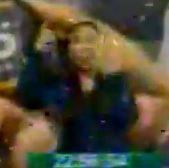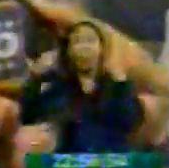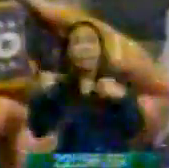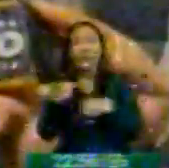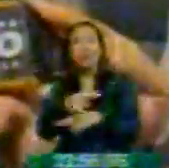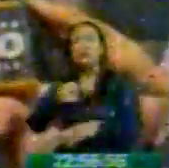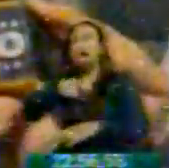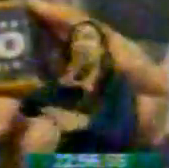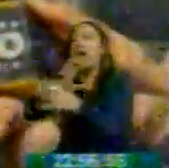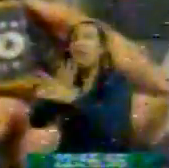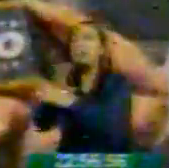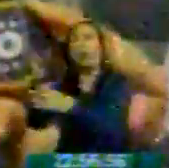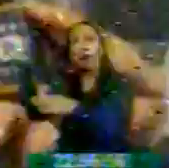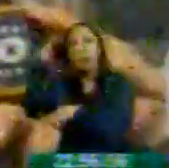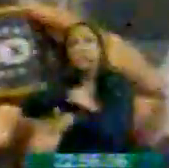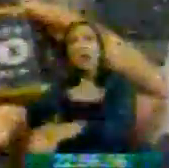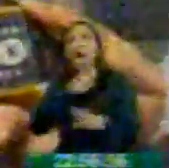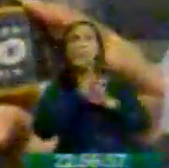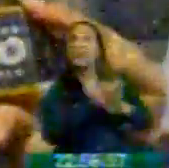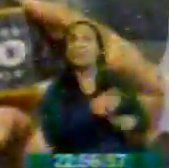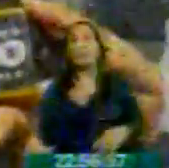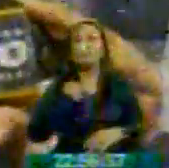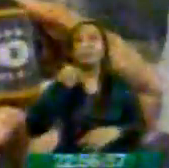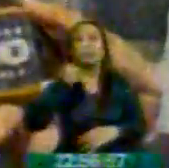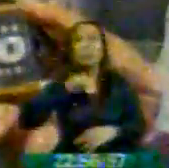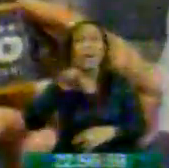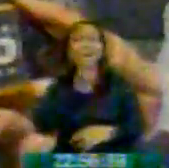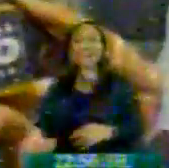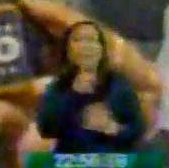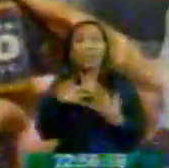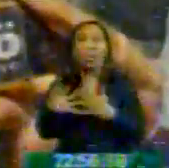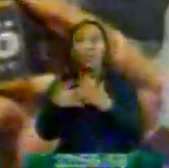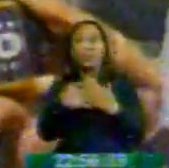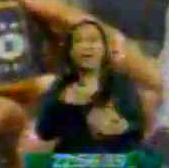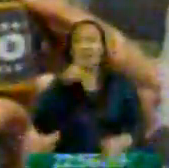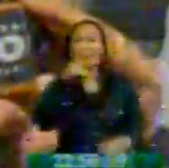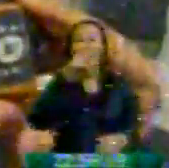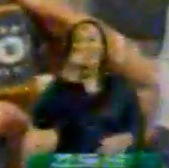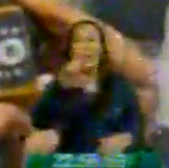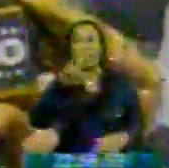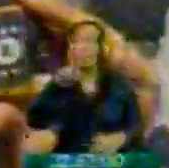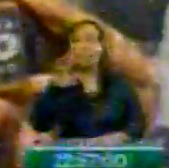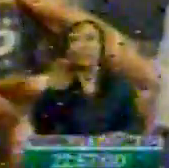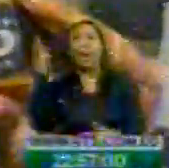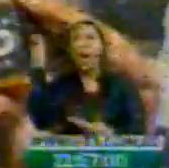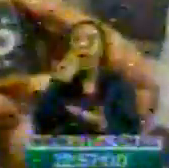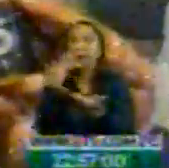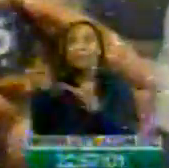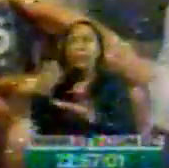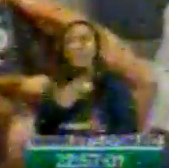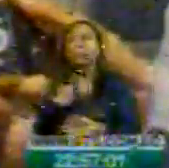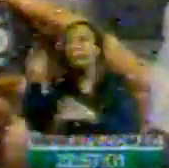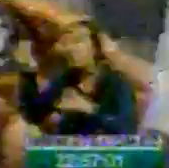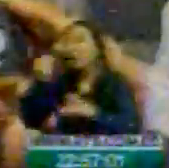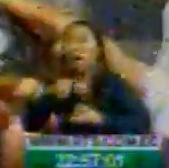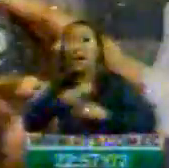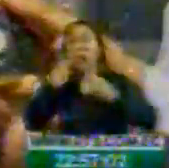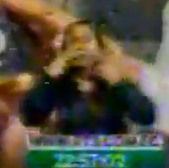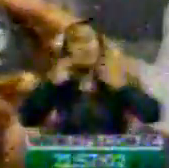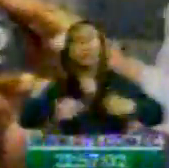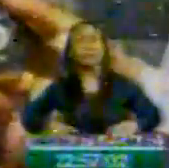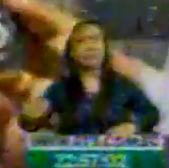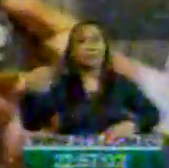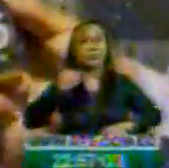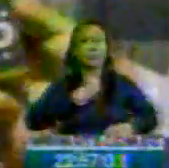próxima semana nosotros ya estamos en Denver, en las audiencias de CIDH, donde esperamos que se emita ya un informe preliminar, por lo